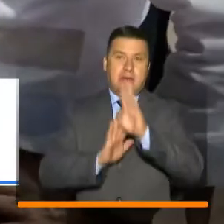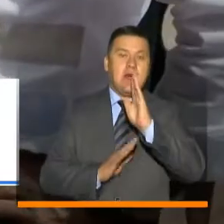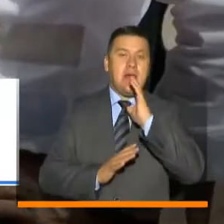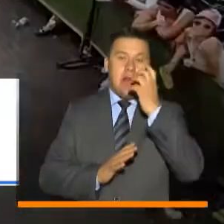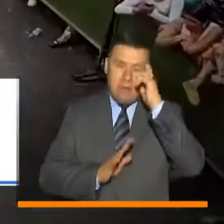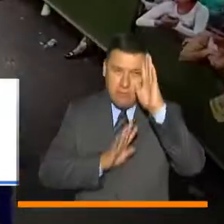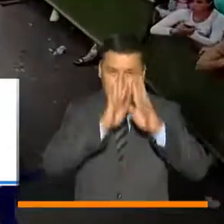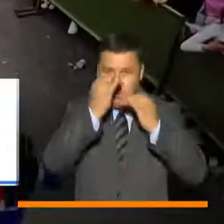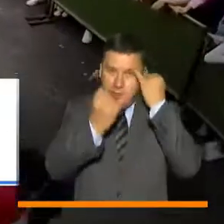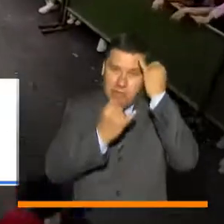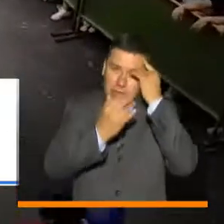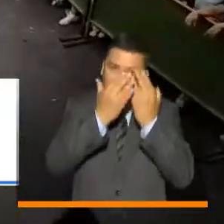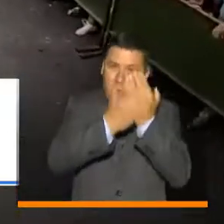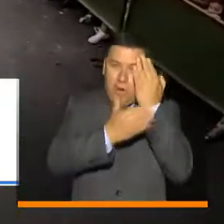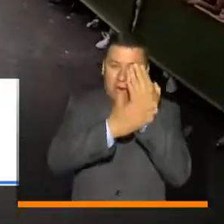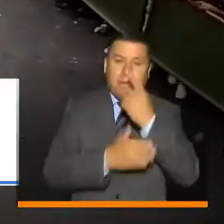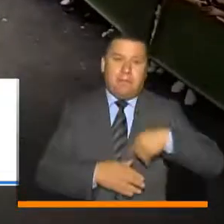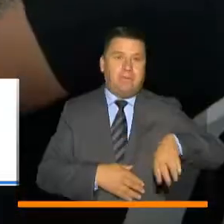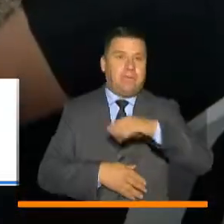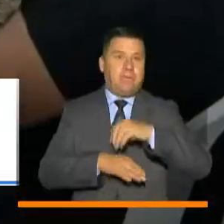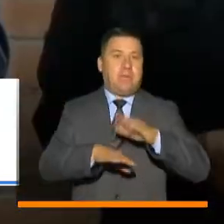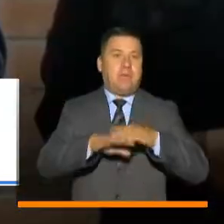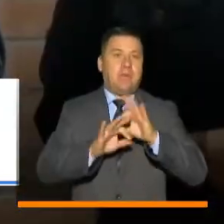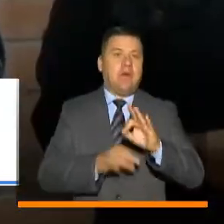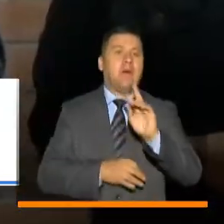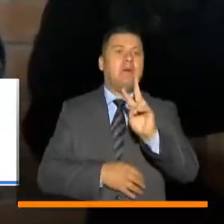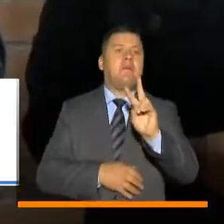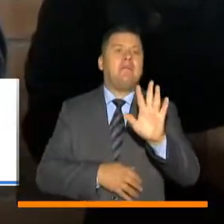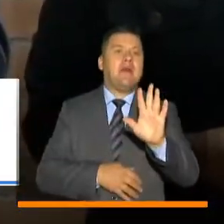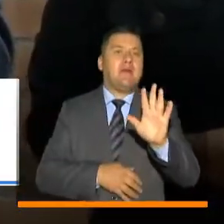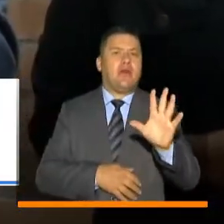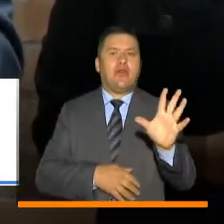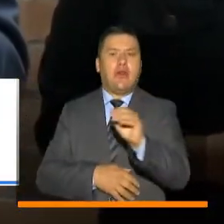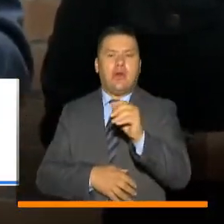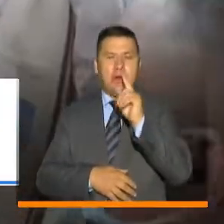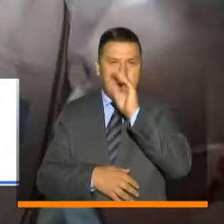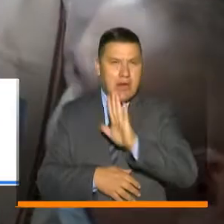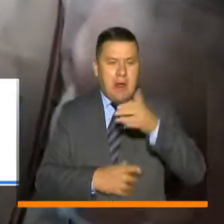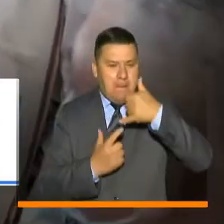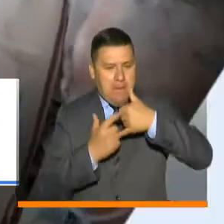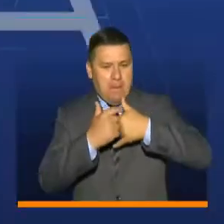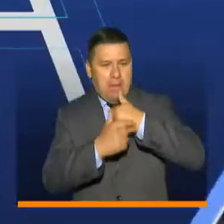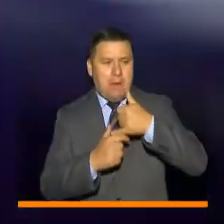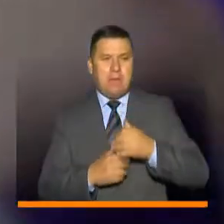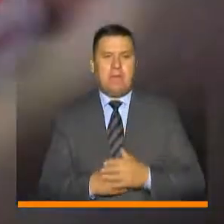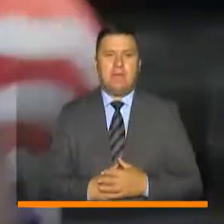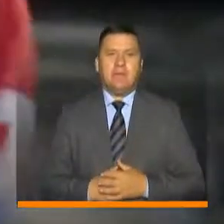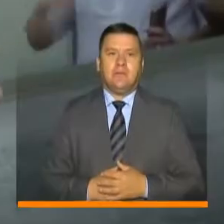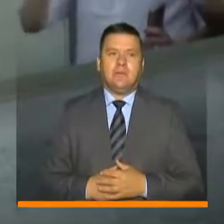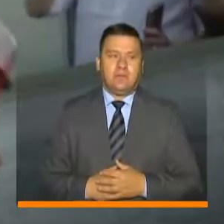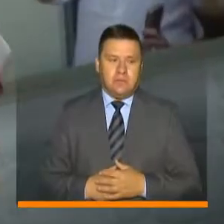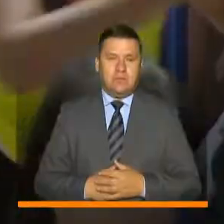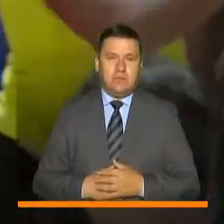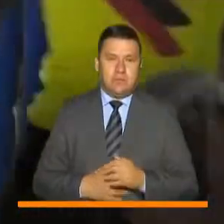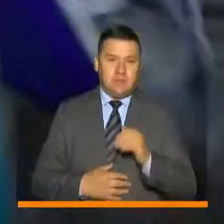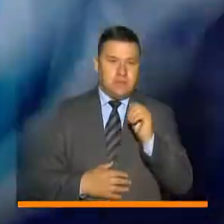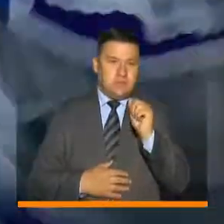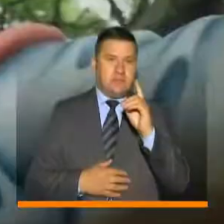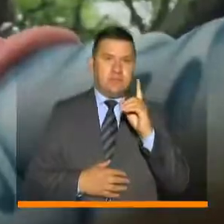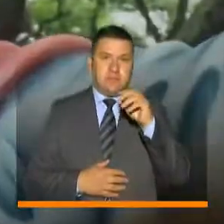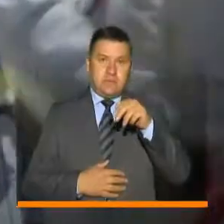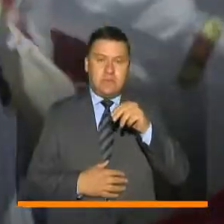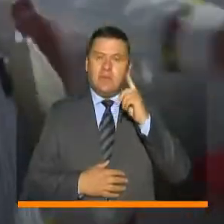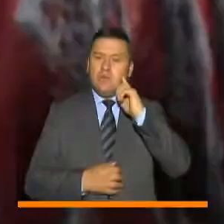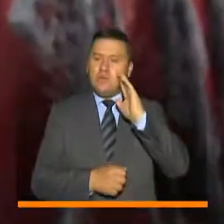naranja Ciudad Musical. Con esta ya son 25 en todo el territorio nacional. El ADN Ciudad